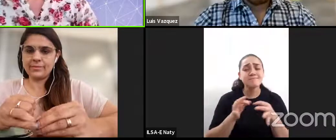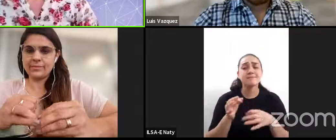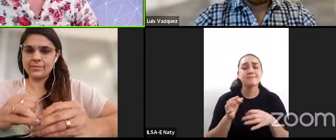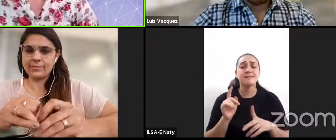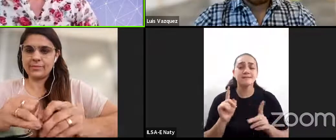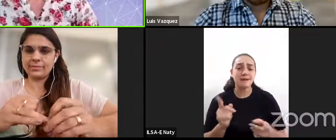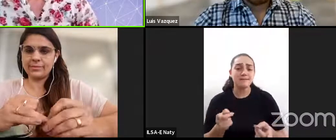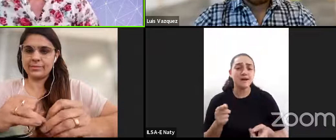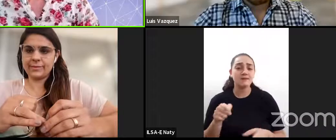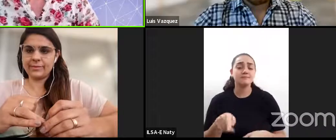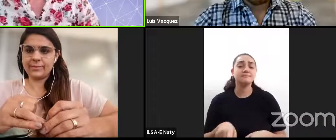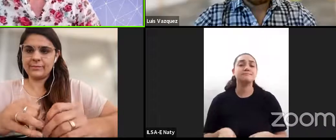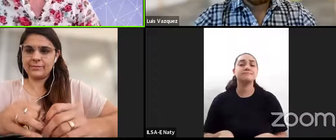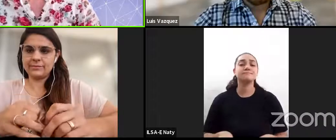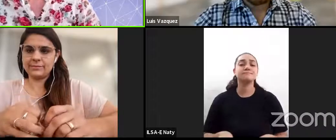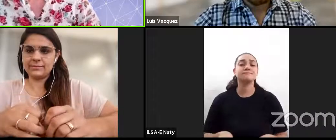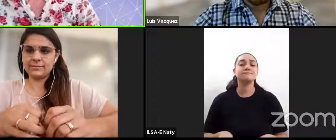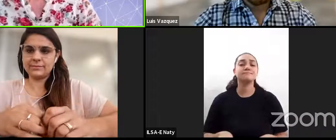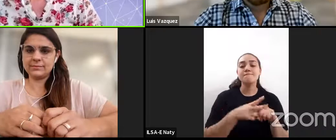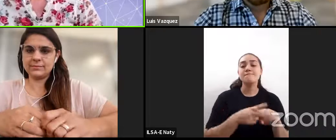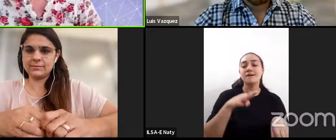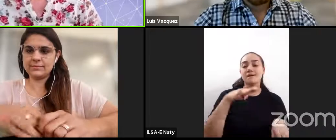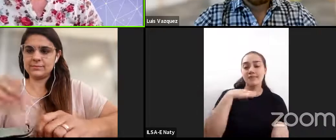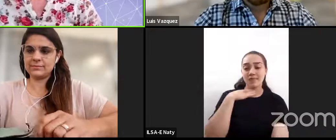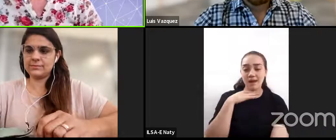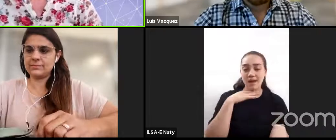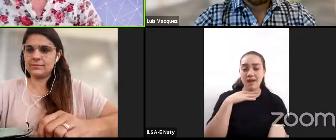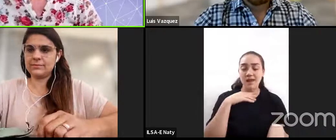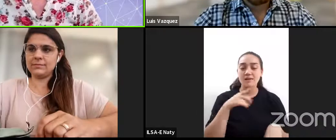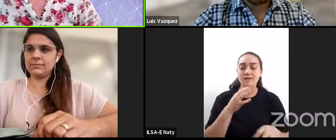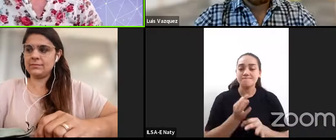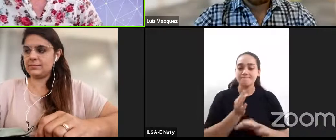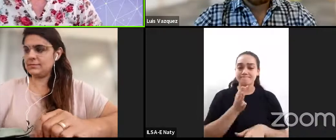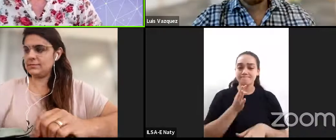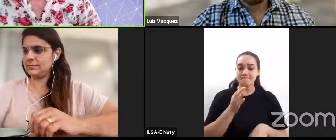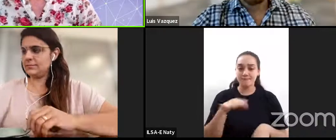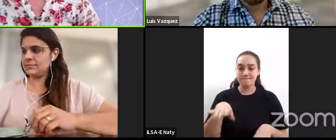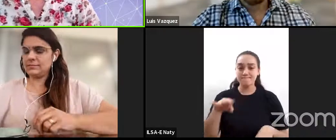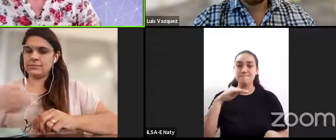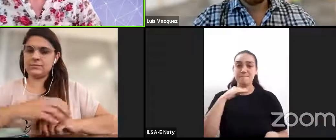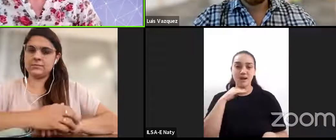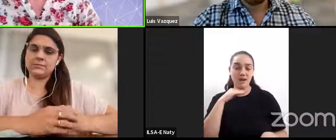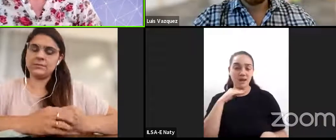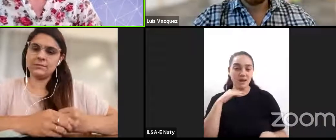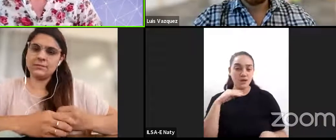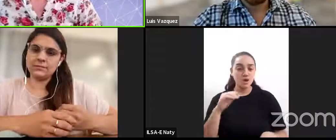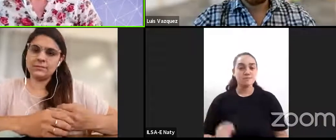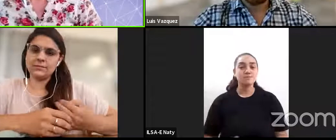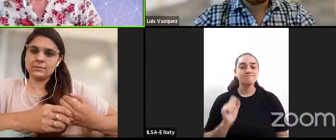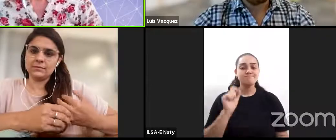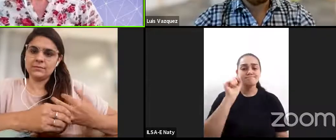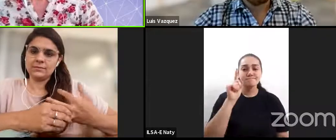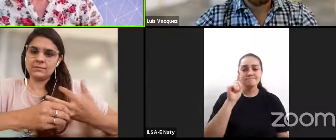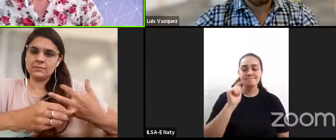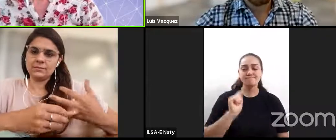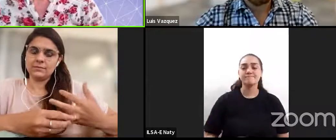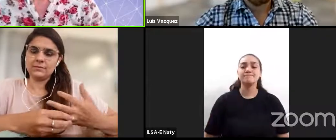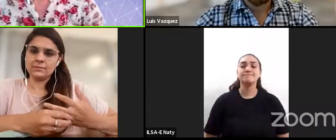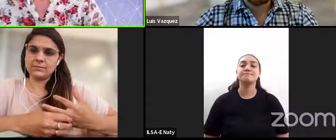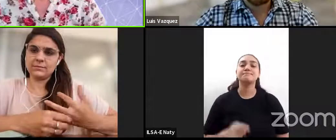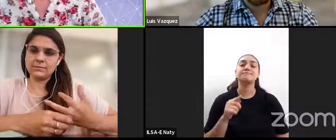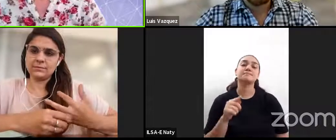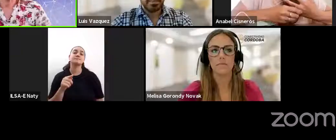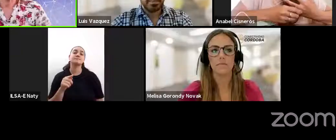vamos a tener una experta argentina y un experto mexicano argentina va a estar Daniela Dupuy que es fiscal especializada en temas de